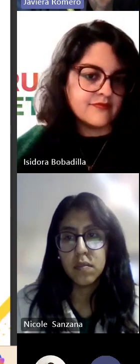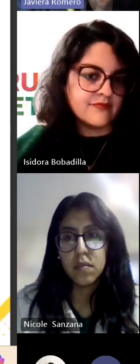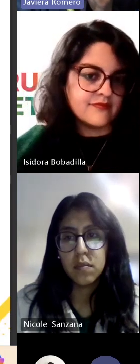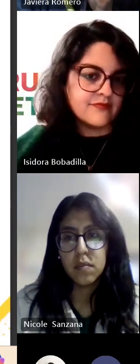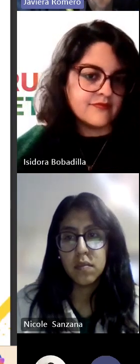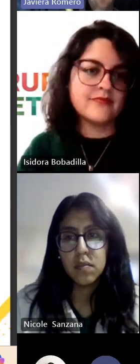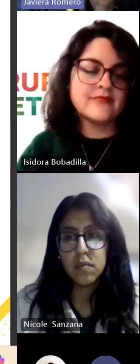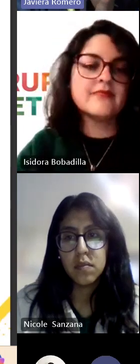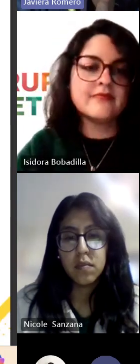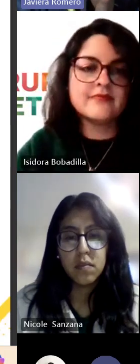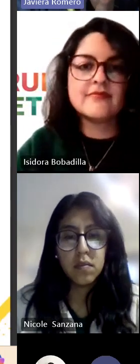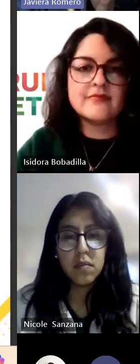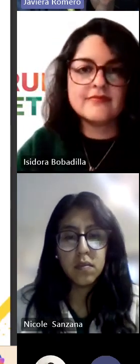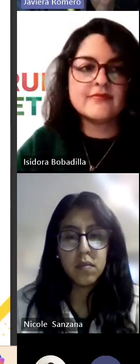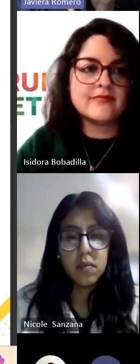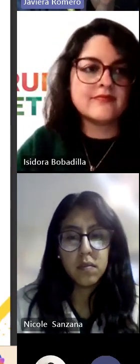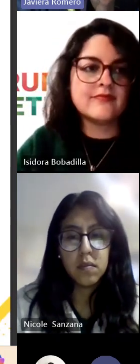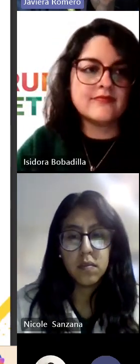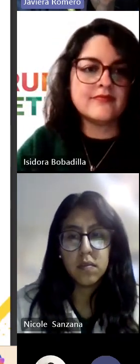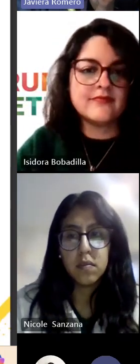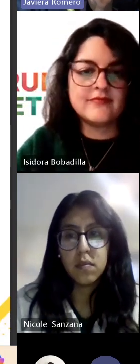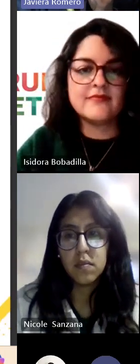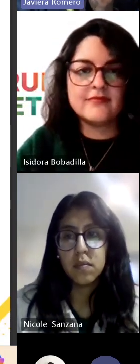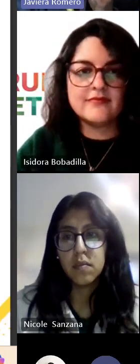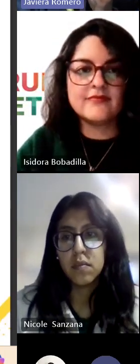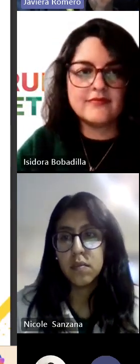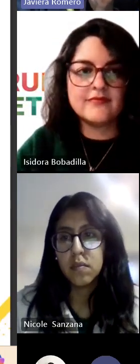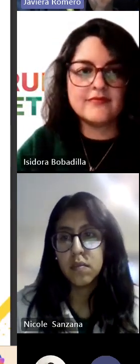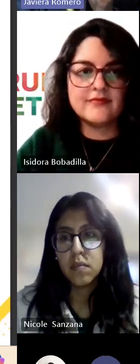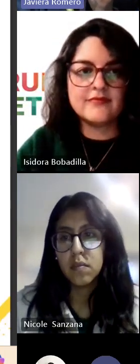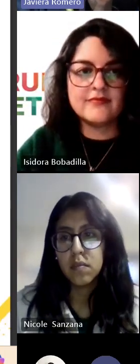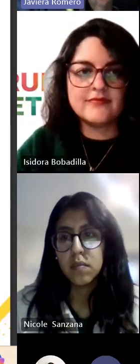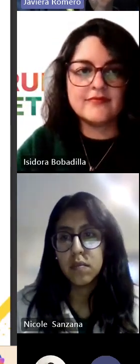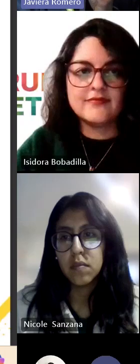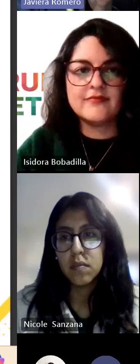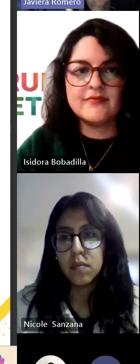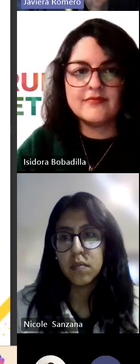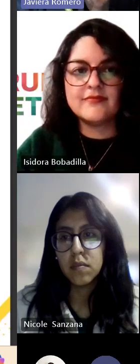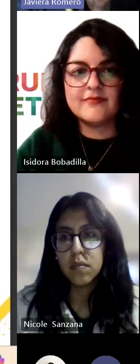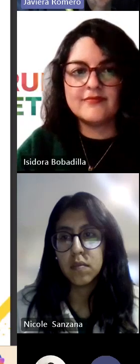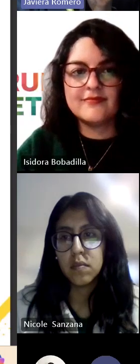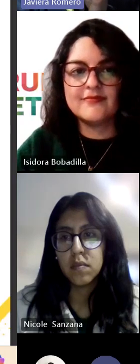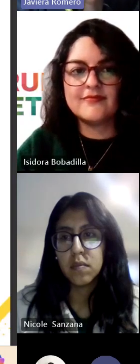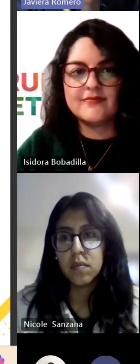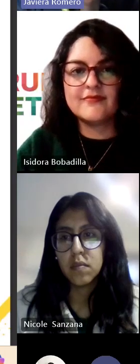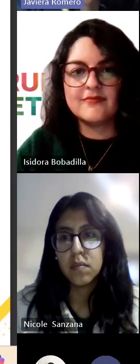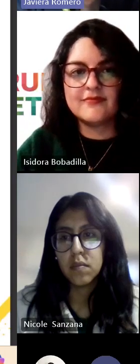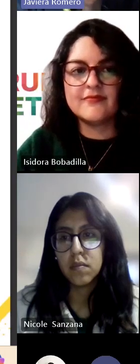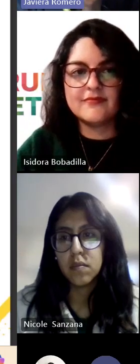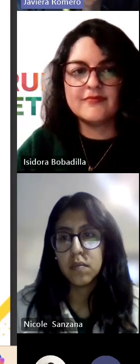disposición, ¿ya? Así que no duden en escribirnos. Está el correo corporativo también,